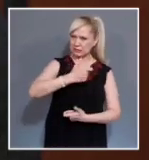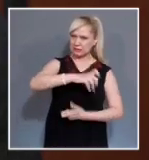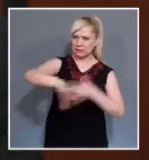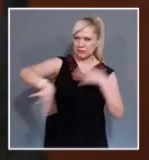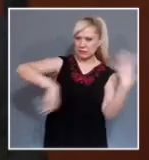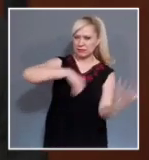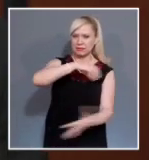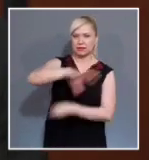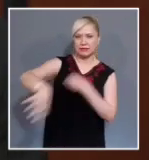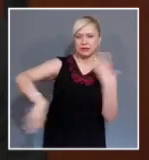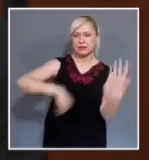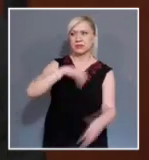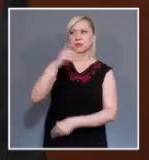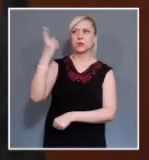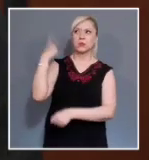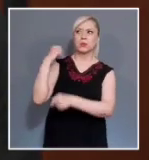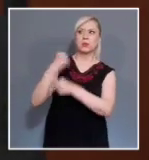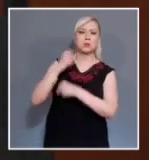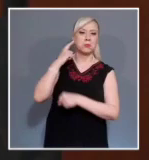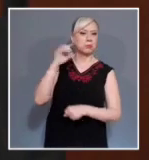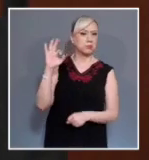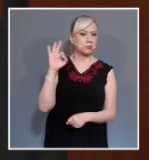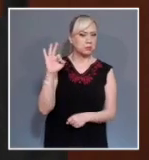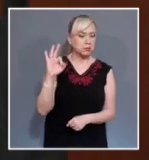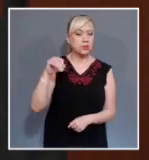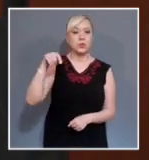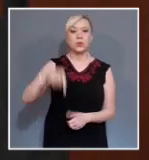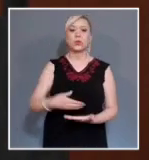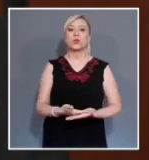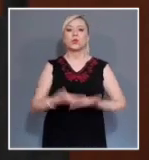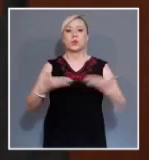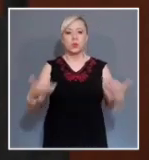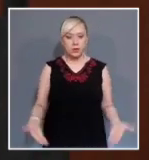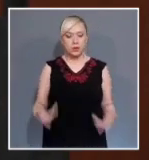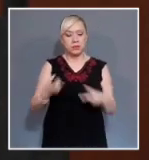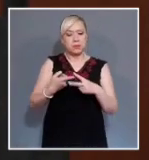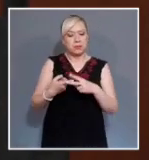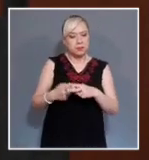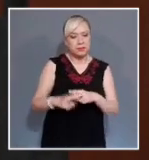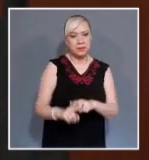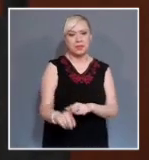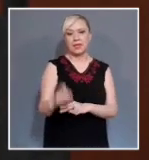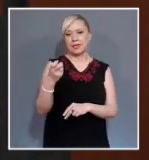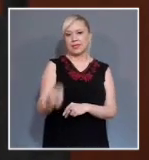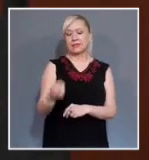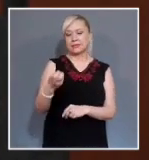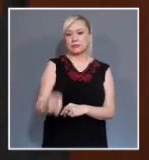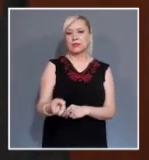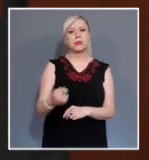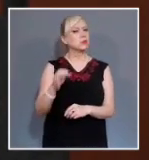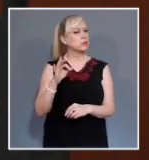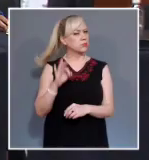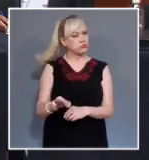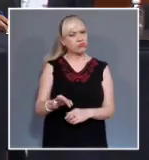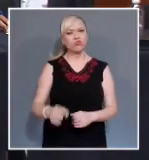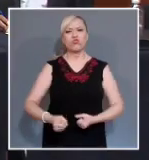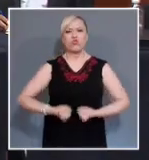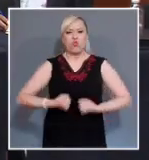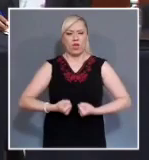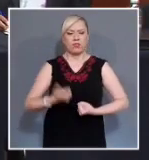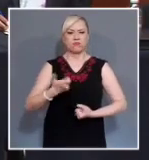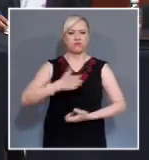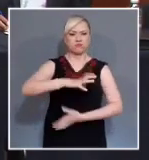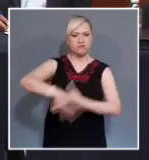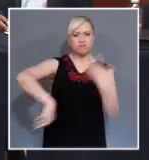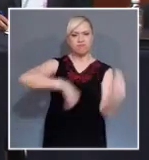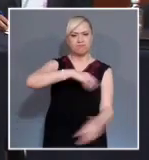pasado como los datos que tenemos iniciales de este año apuntan a una fortaleza importante de nuestra economía al